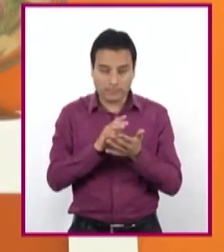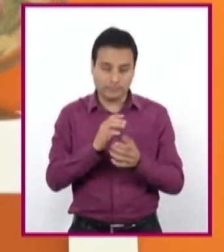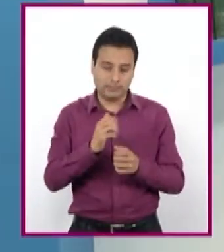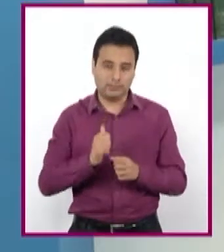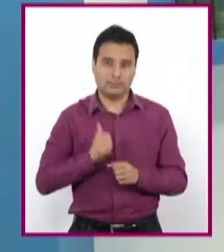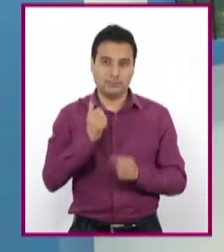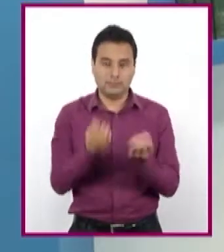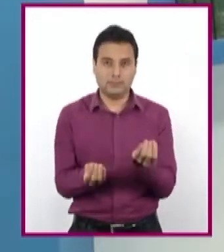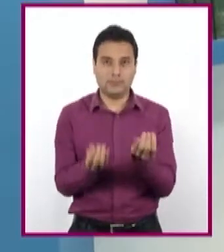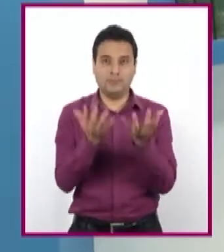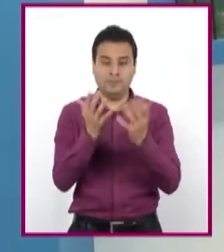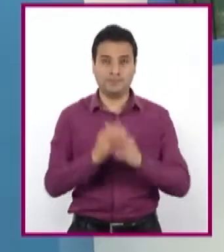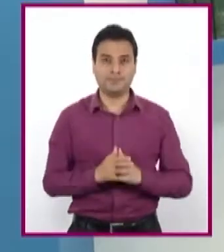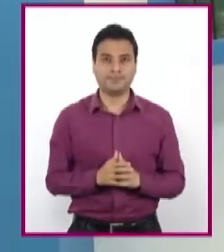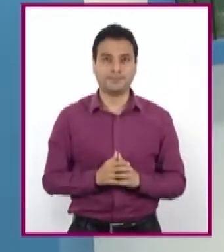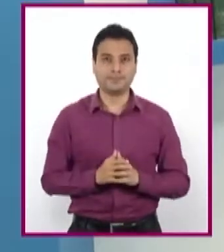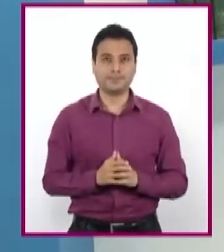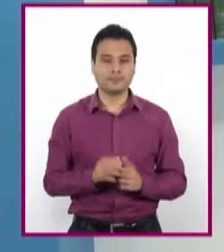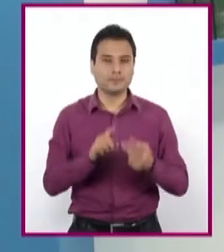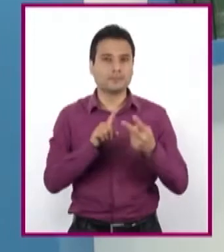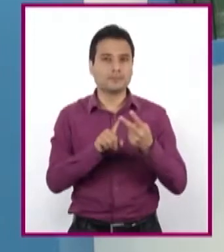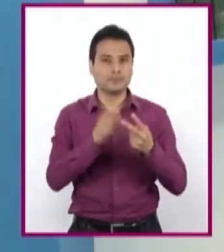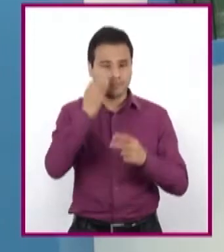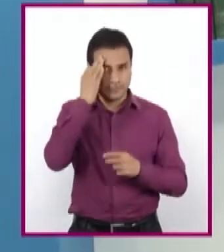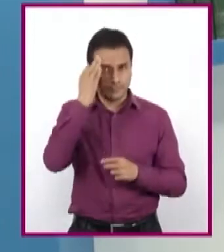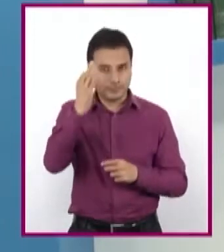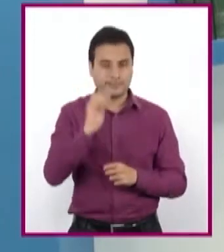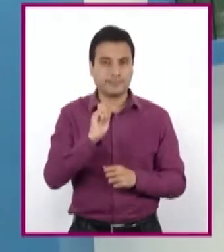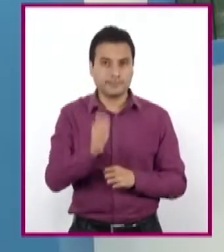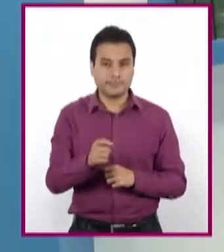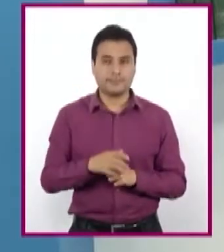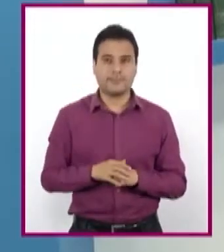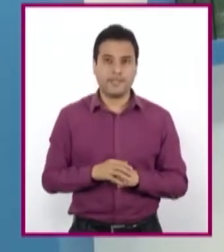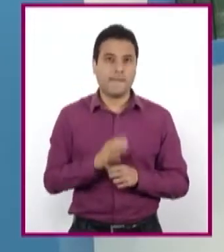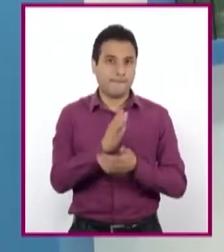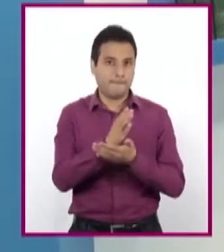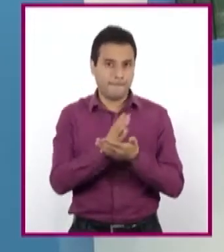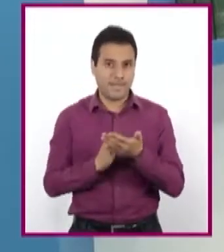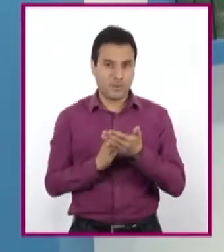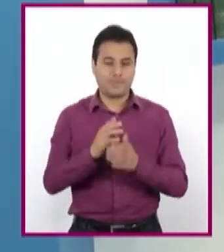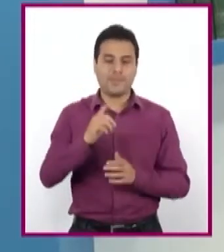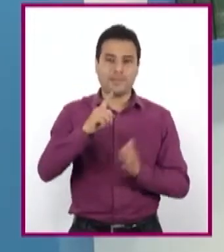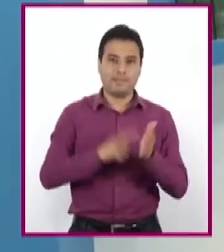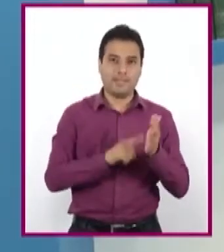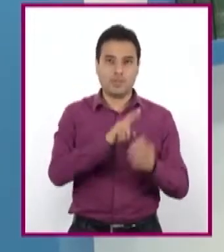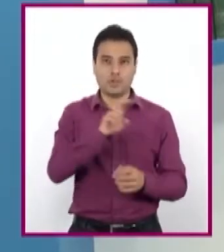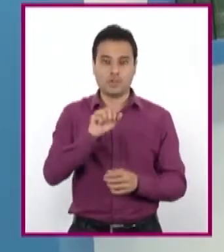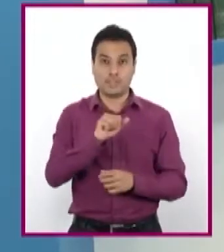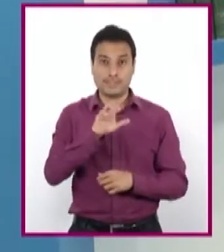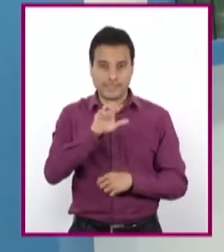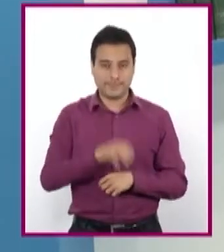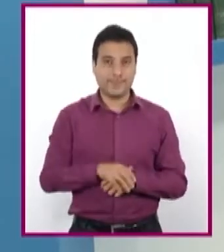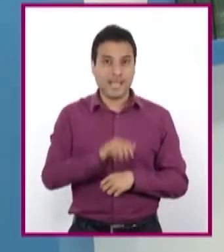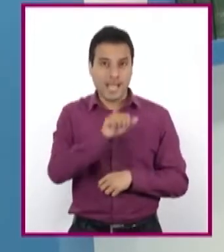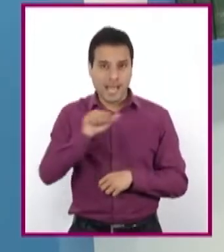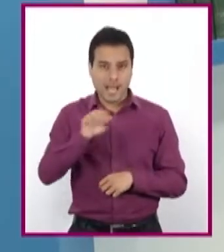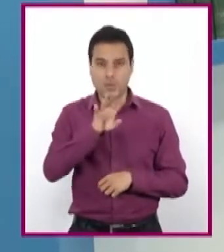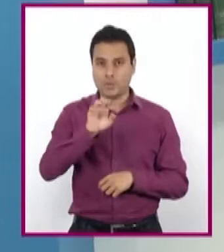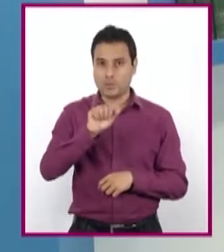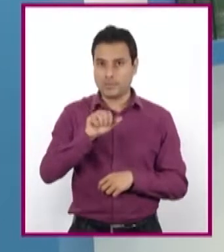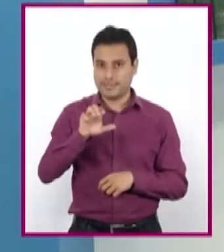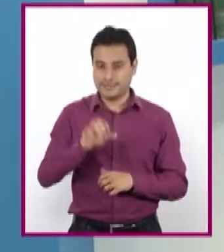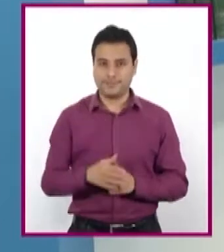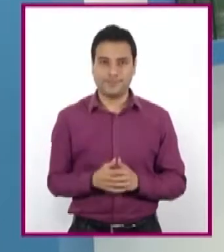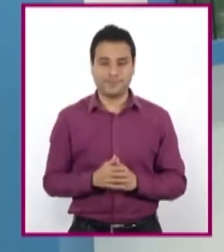freático. El segundo momento corresponde al preclásico medio, del 1200 antes de nuestra era al 400 antes de nuestra